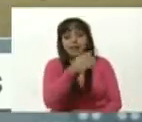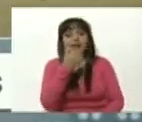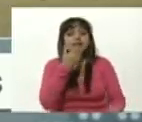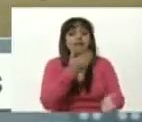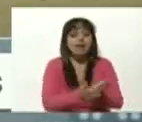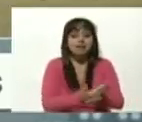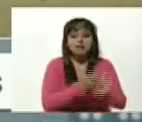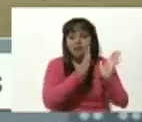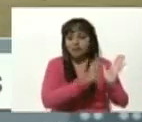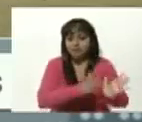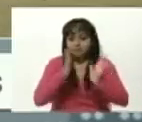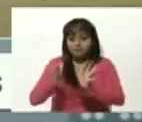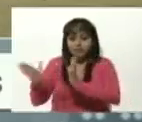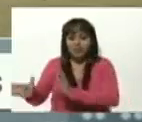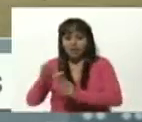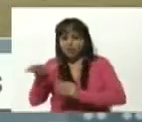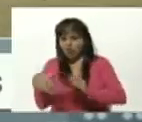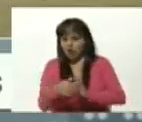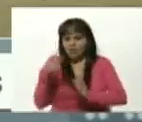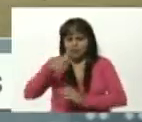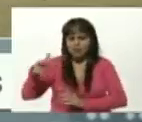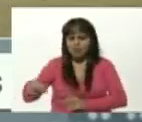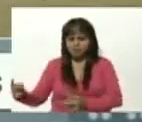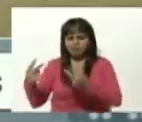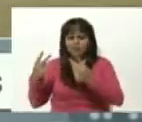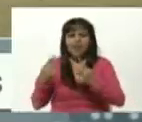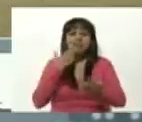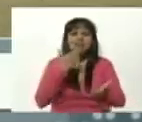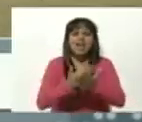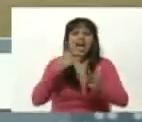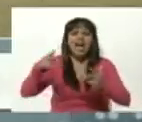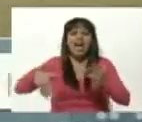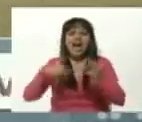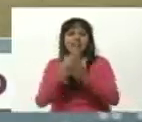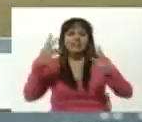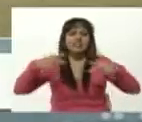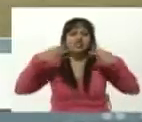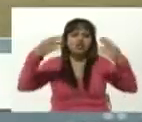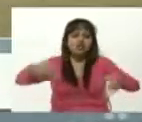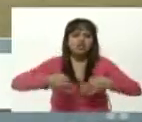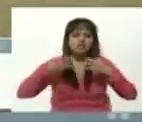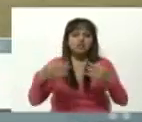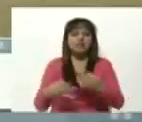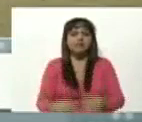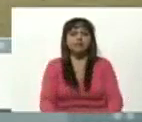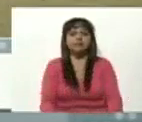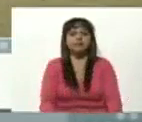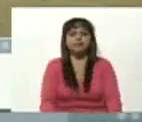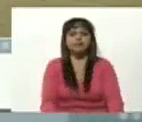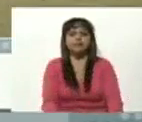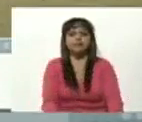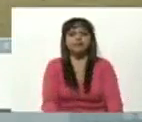David, Casandra, compañero, hasta la victoria siempre.